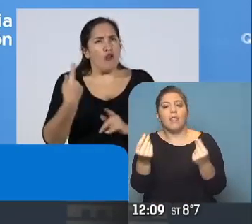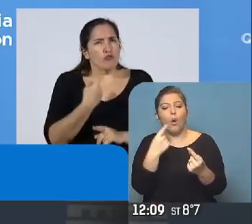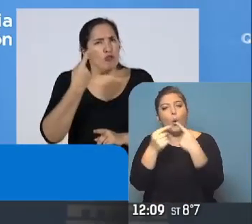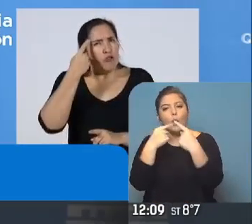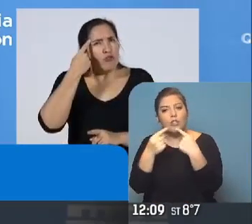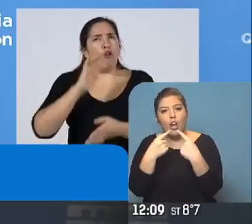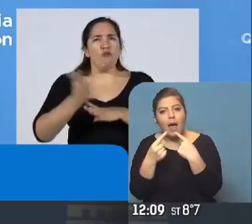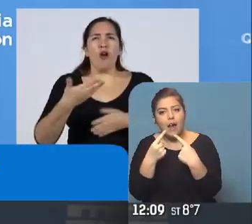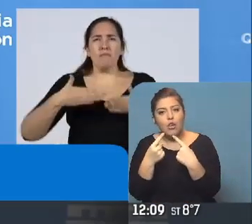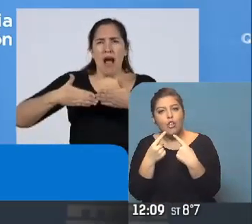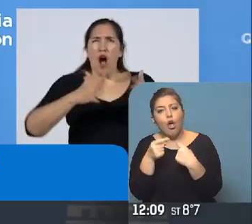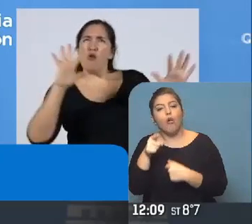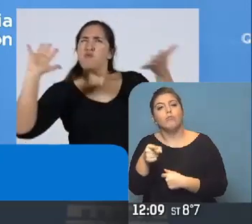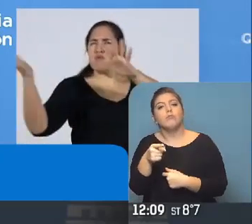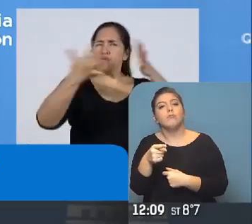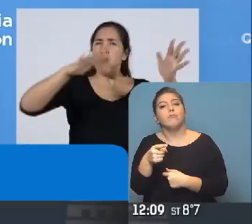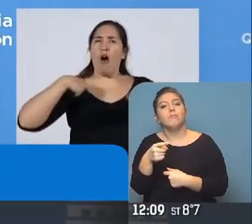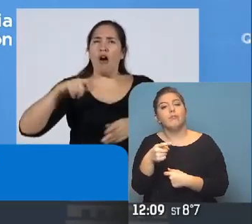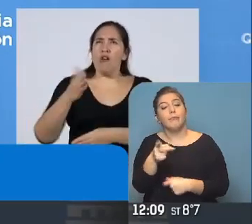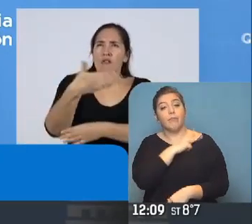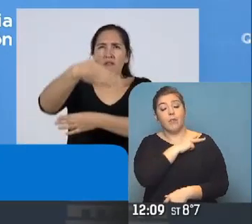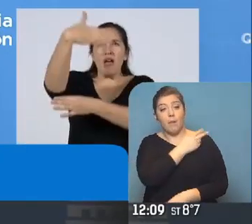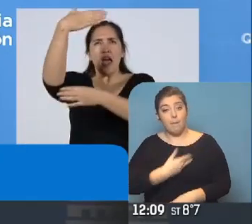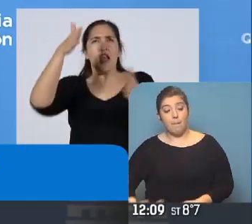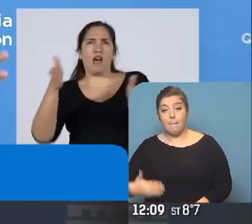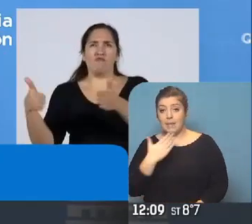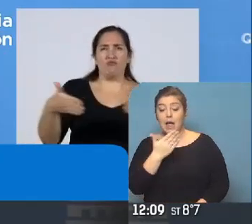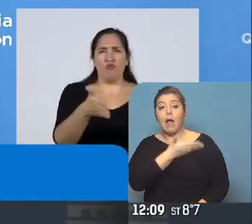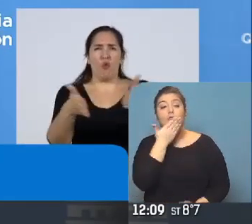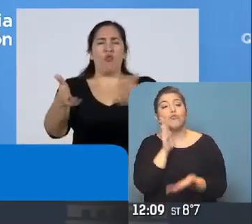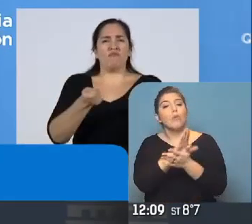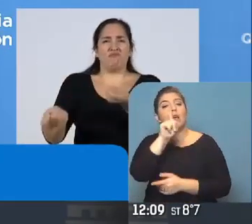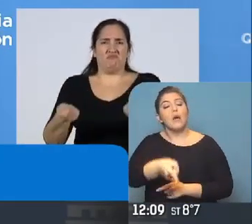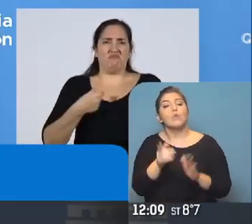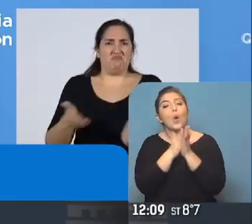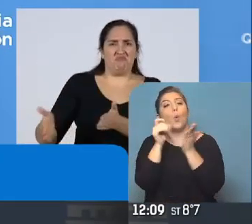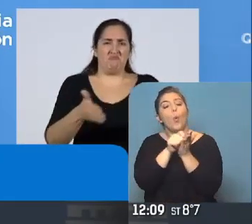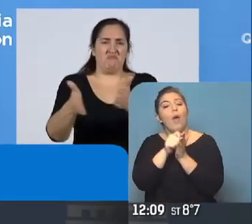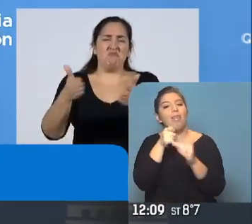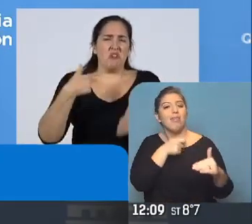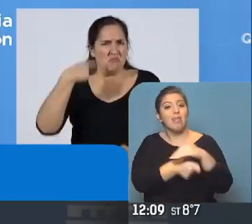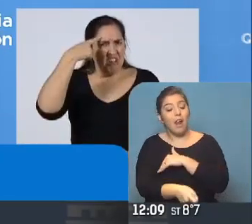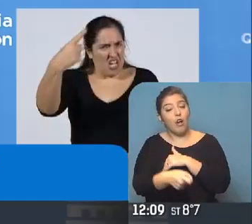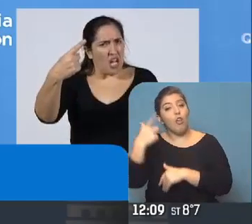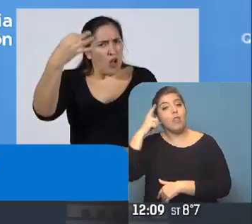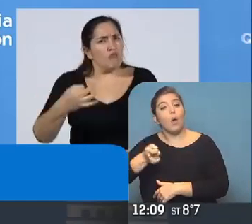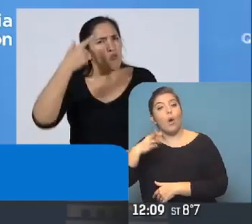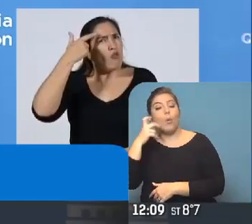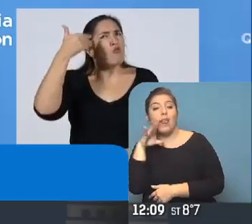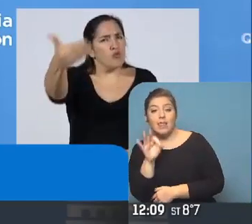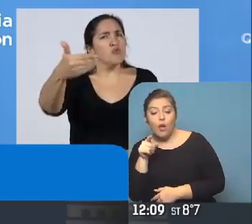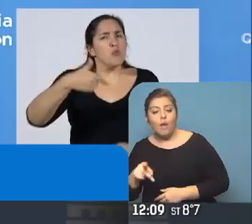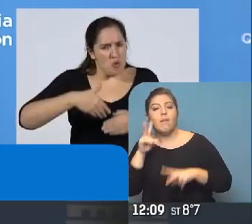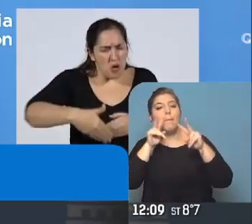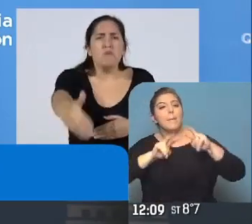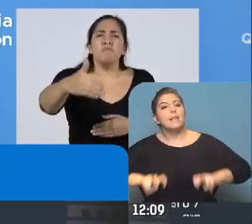cuestionario al cual fue sometido el jefe de Estado. El presidente Macri habló de la causa de los cuadernos que encabeza el juez Claudio Bonadío, donde se investiga